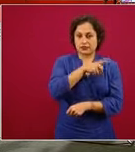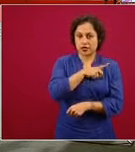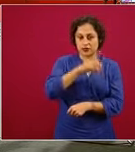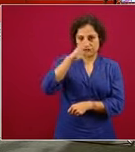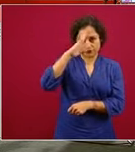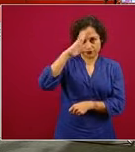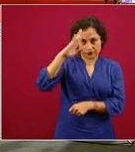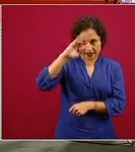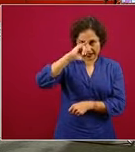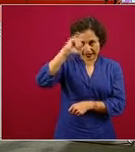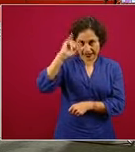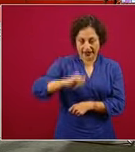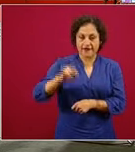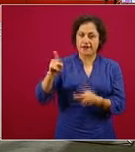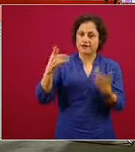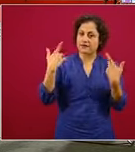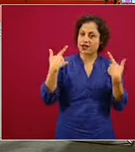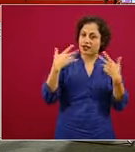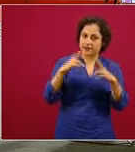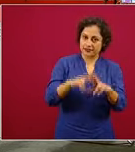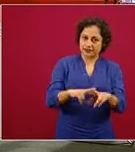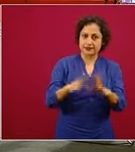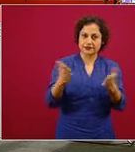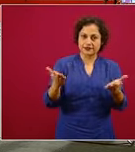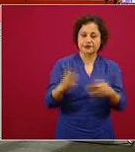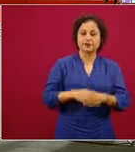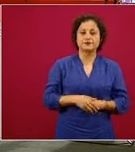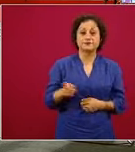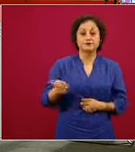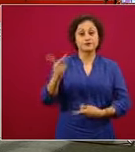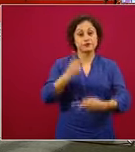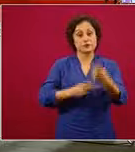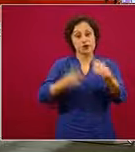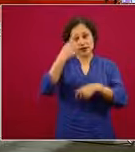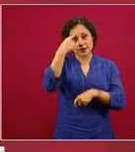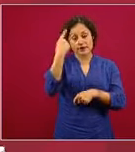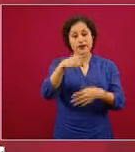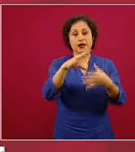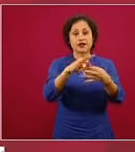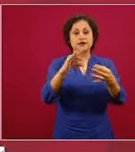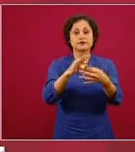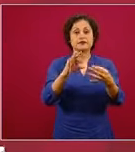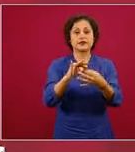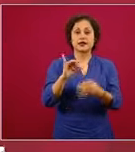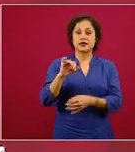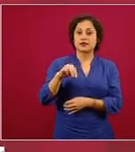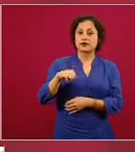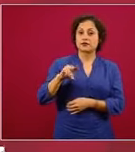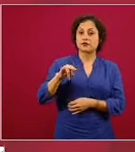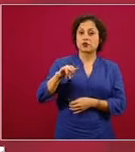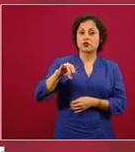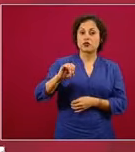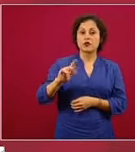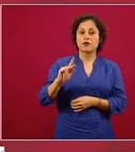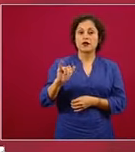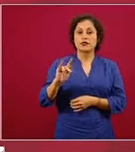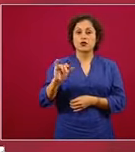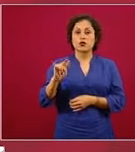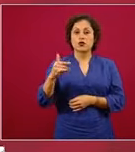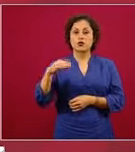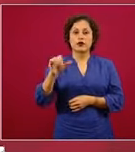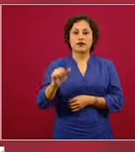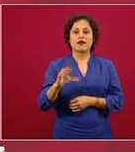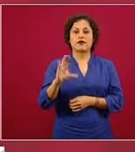mi maestro, y lo prometido es deuda, nos va a hablar de la inmunopatología de COVID-19, una